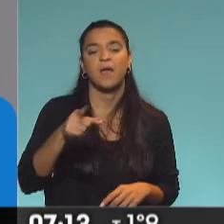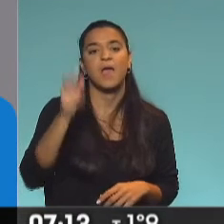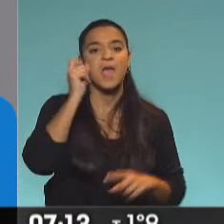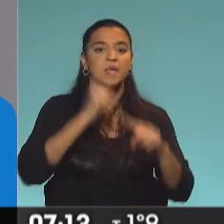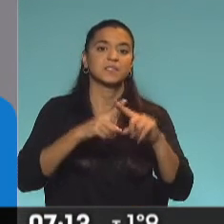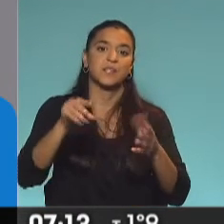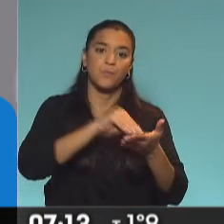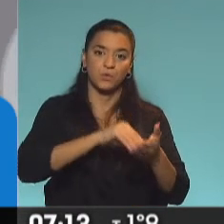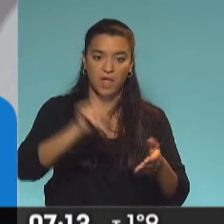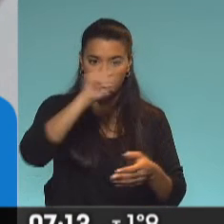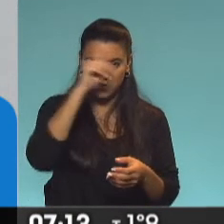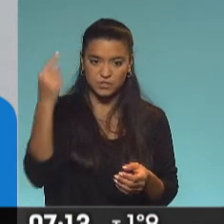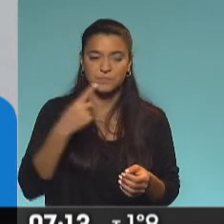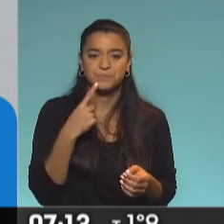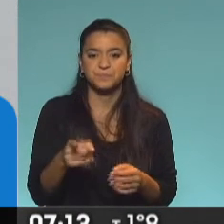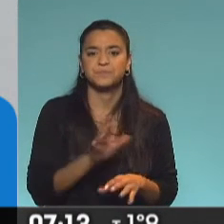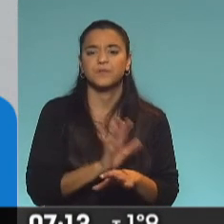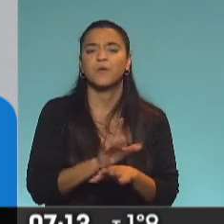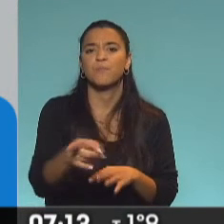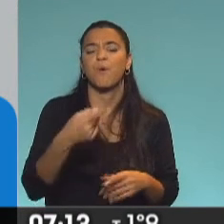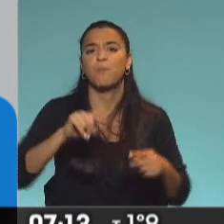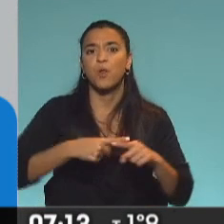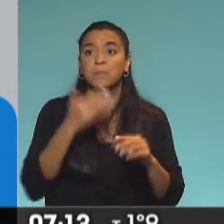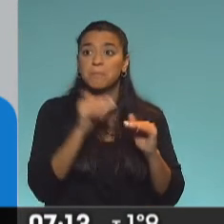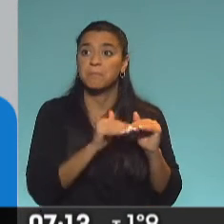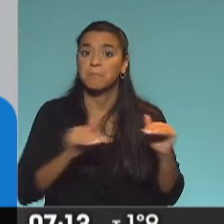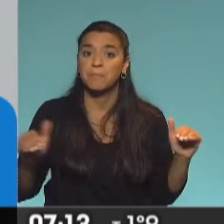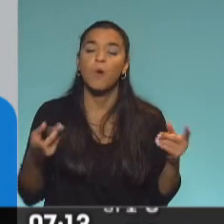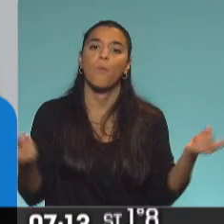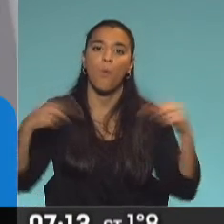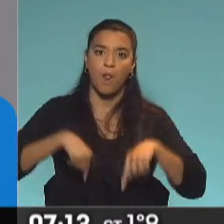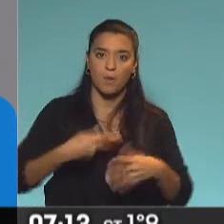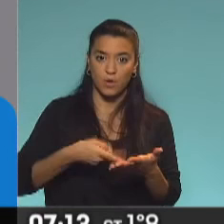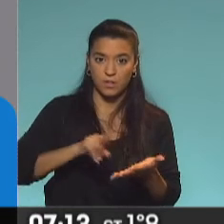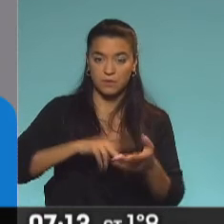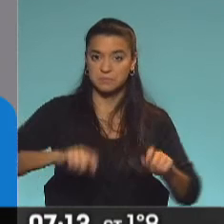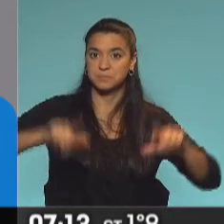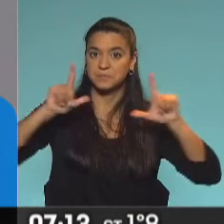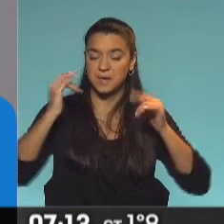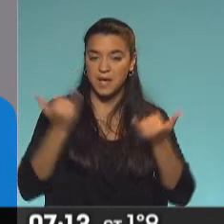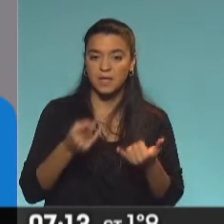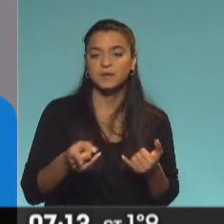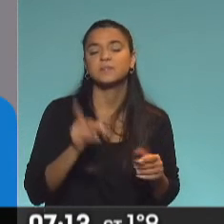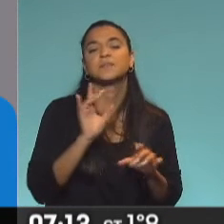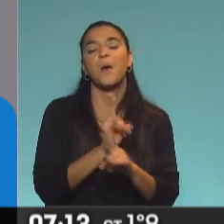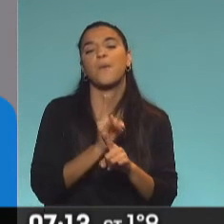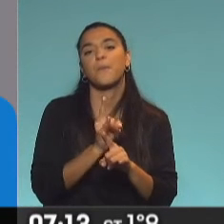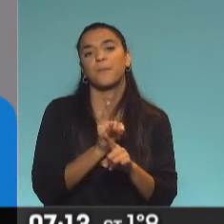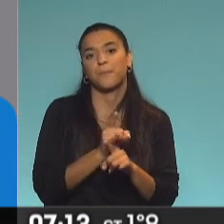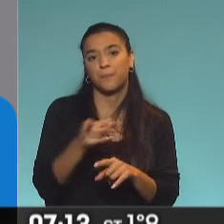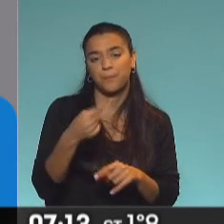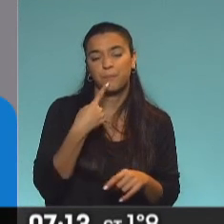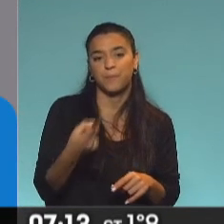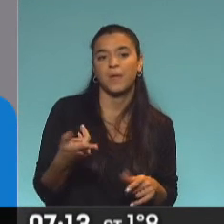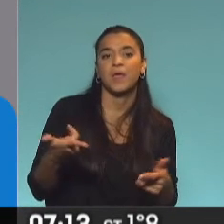nacional, que estaba algo así como en un ostracismo político, volvió a aparecer y además sabemos que el caballito de batalla de la